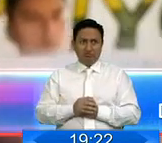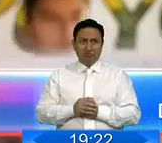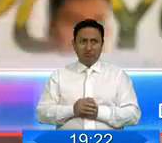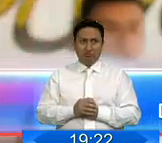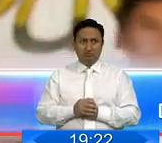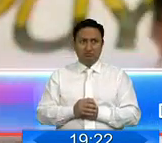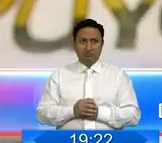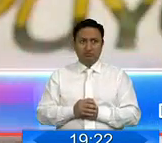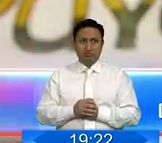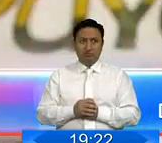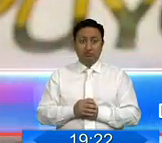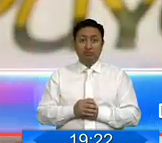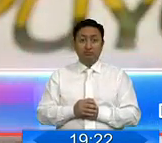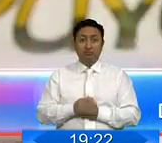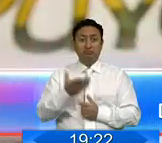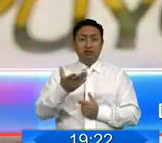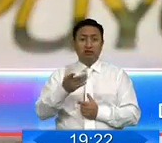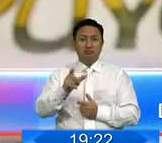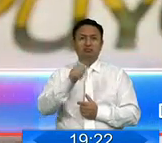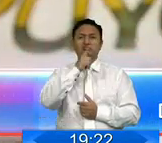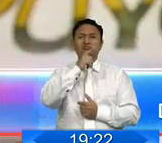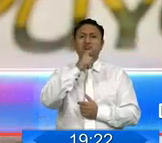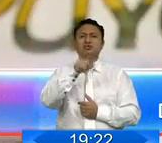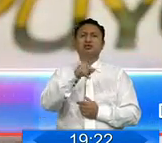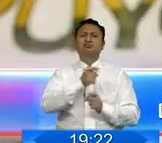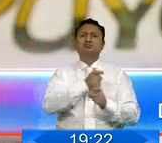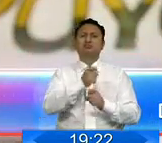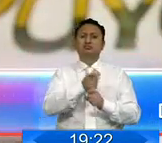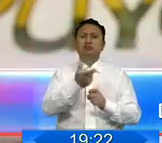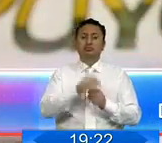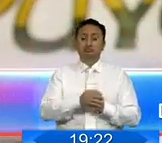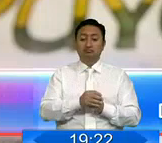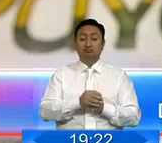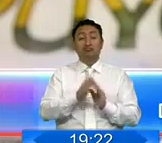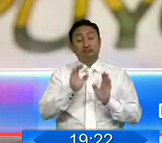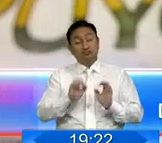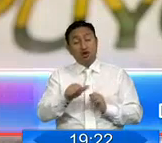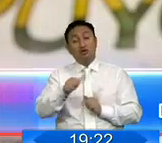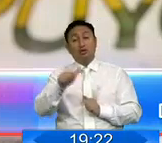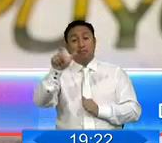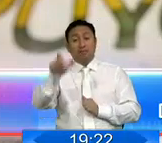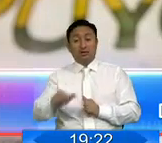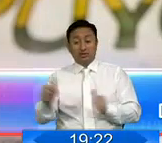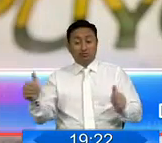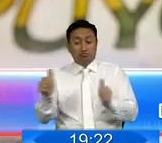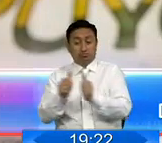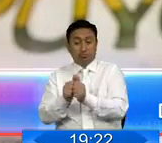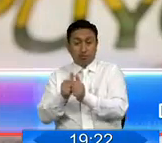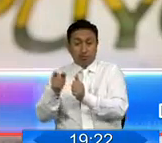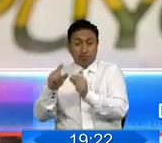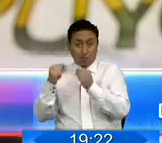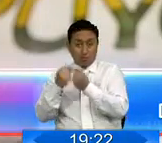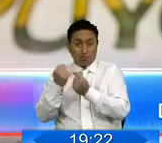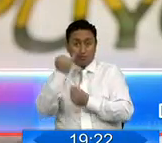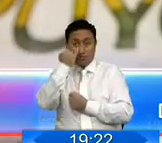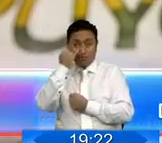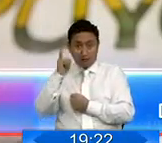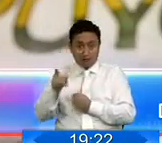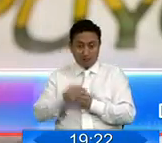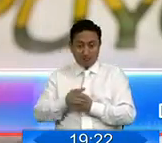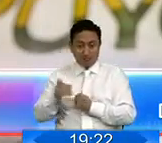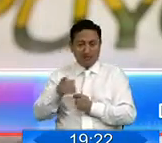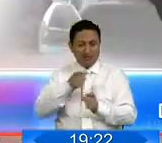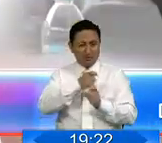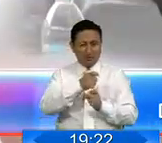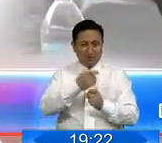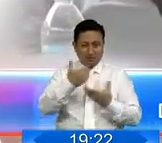de la CONAIE que estaría detrás de esos favores que usted dice? Considero que sí. Yo creo, y esa fue parte de la presión que